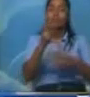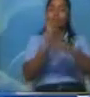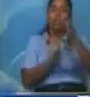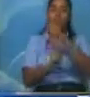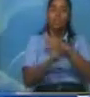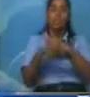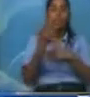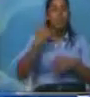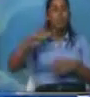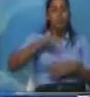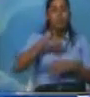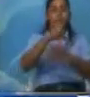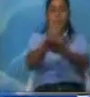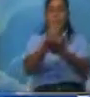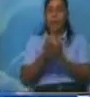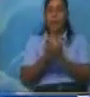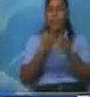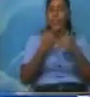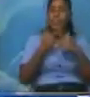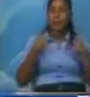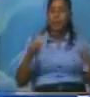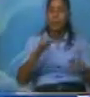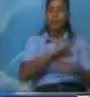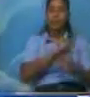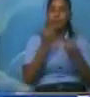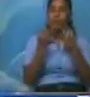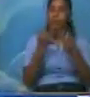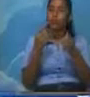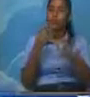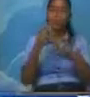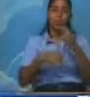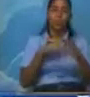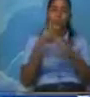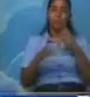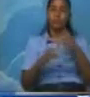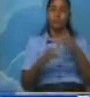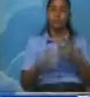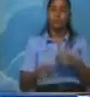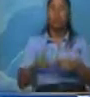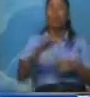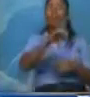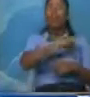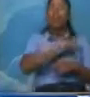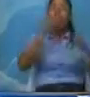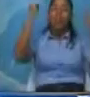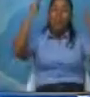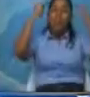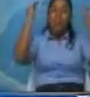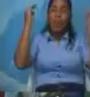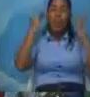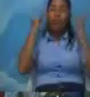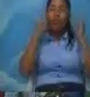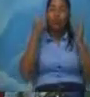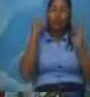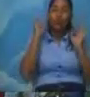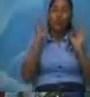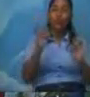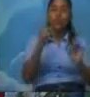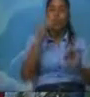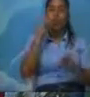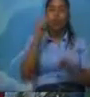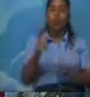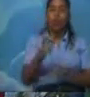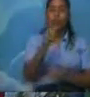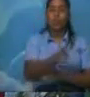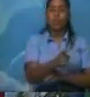puede ayudar y nos puede librar de muchos problemas diga conmigo la cordura del hombre la cordura